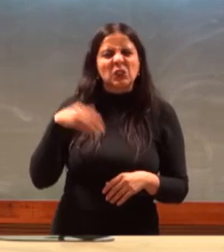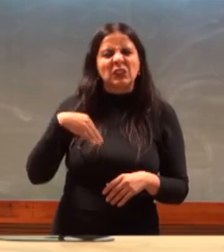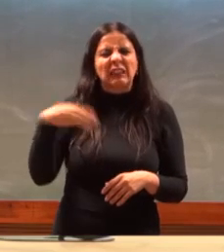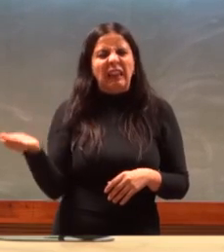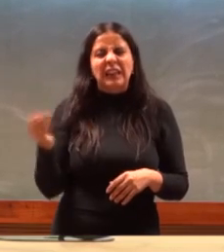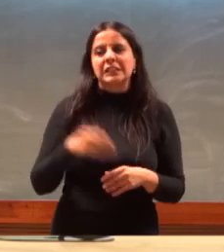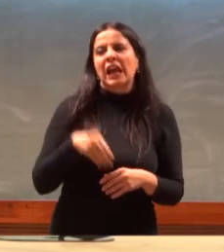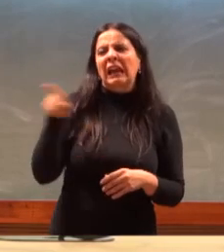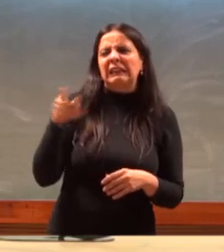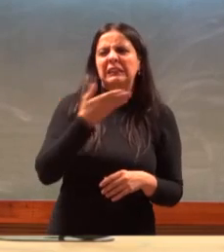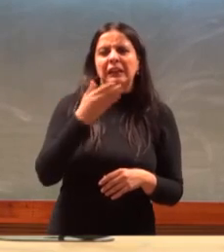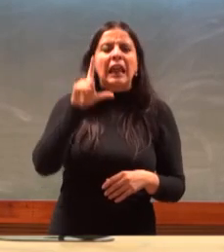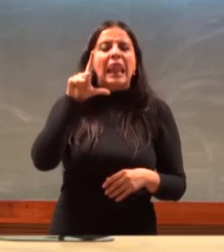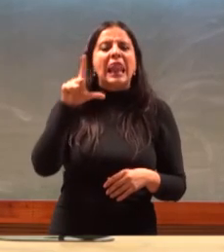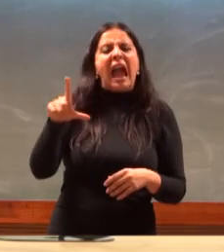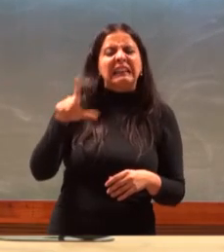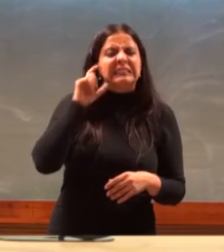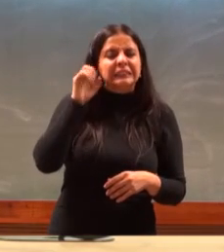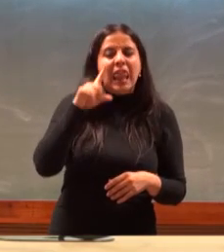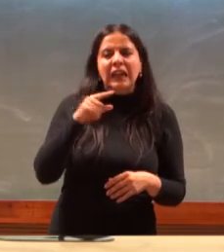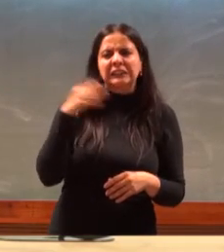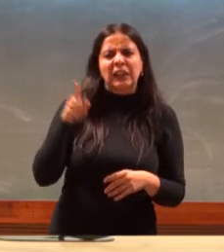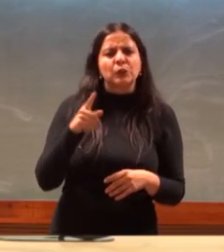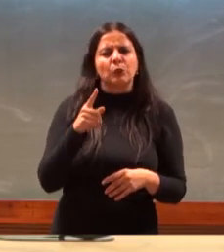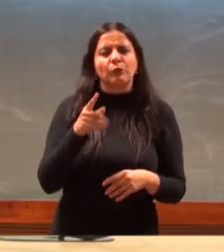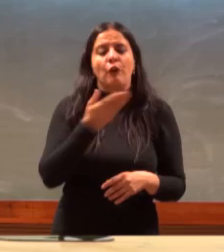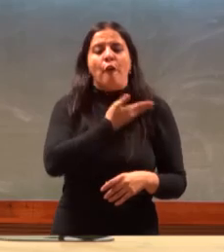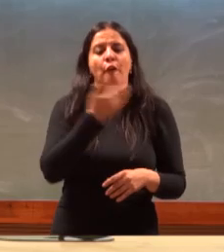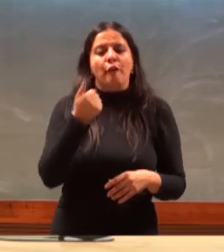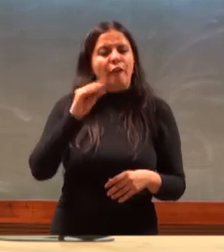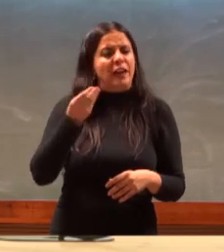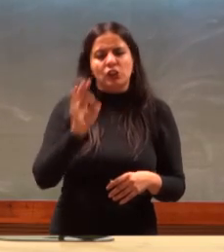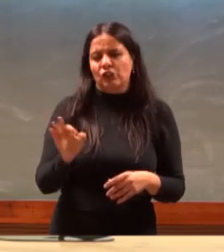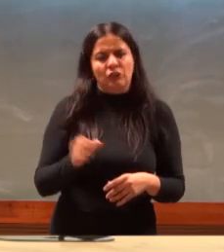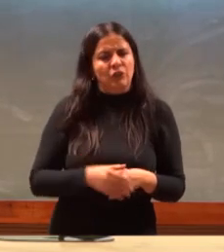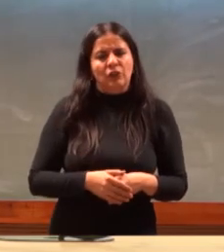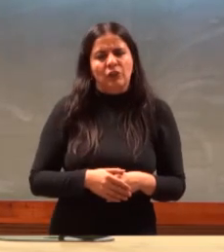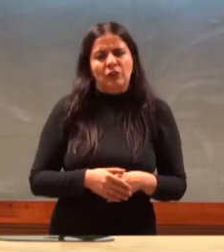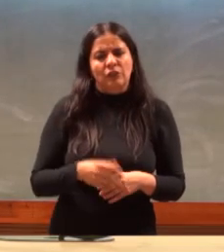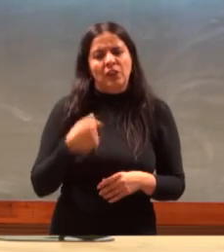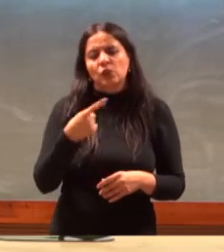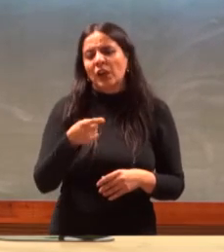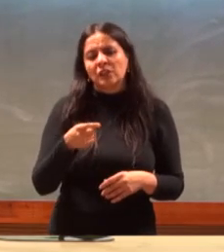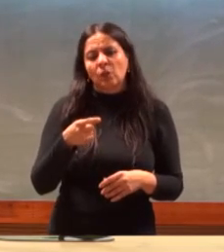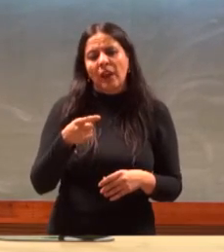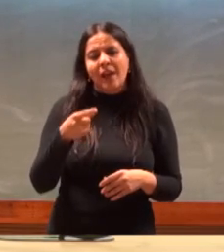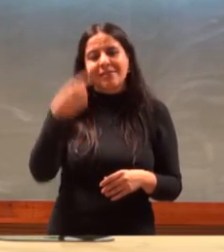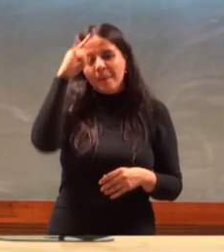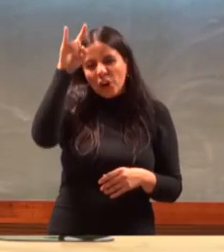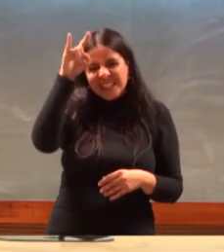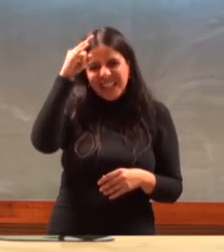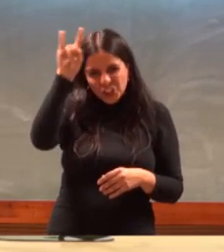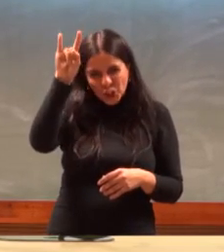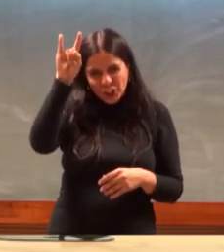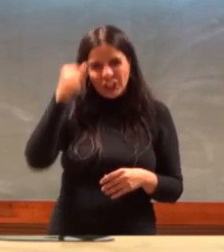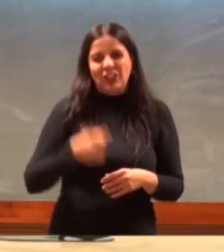presionando a los docentes este con la típica demonización del adversario pero no hay problema es una típica demonización en vez de reconocer que se trata